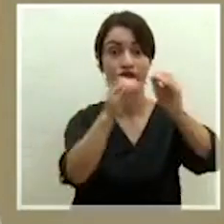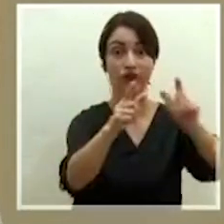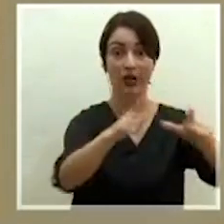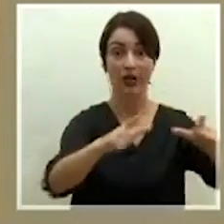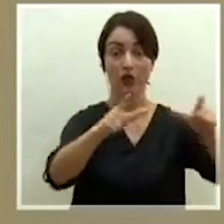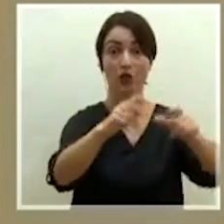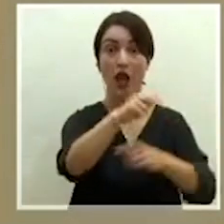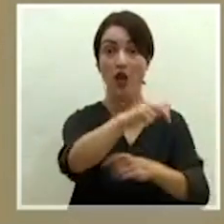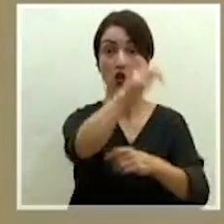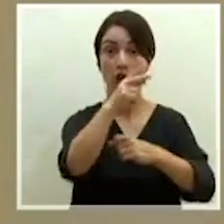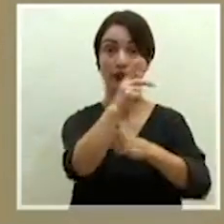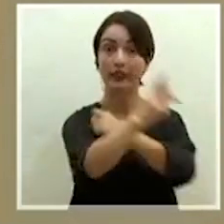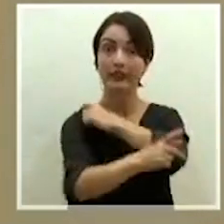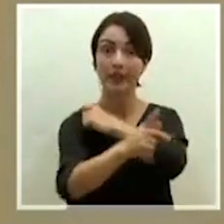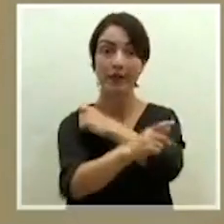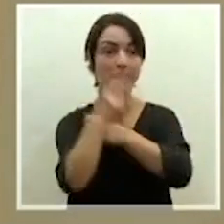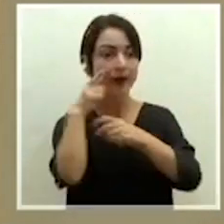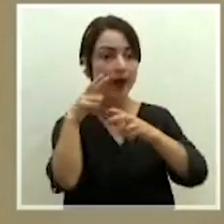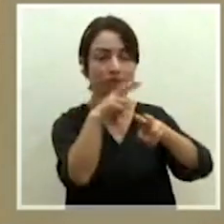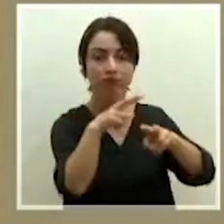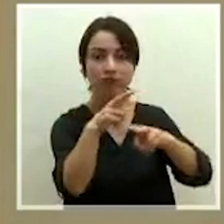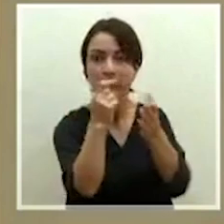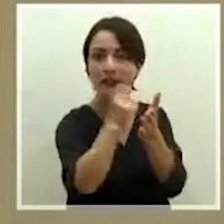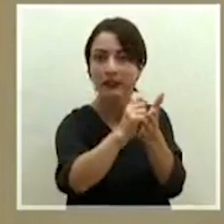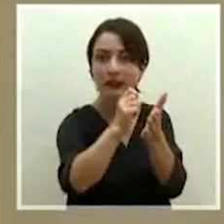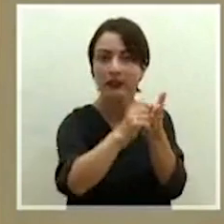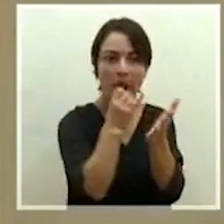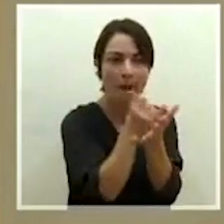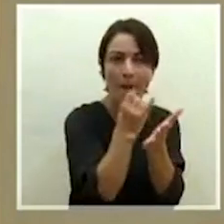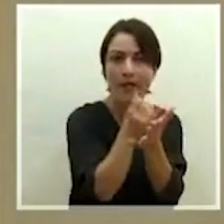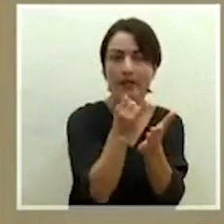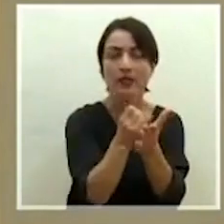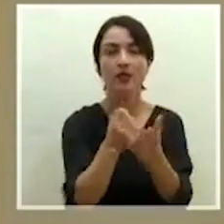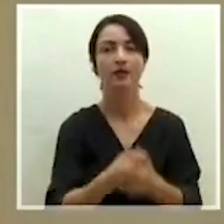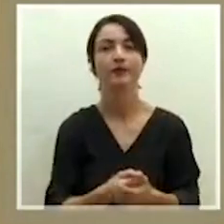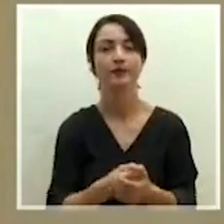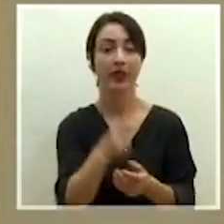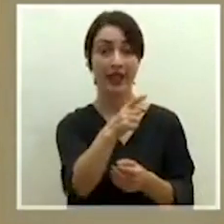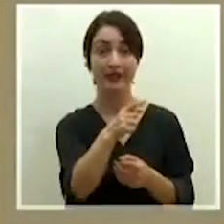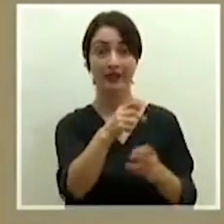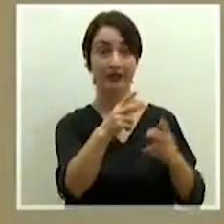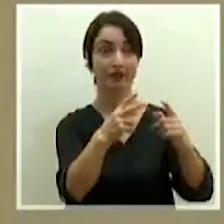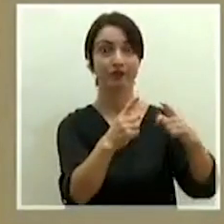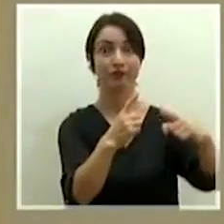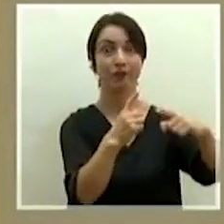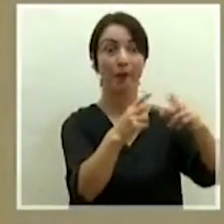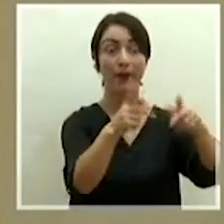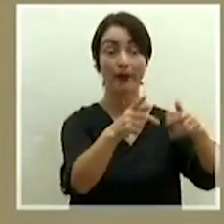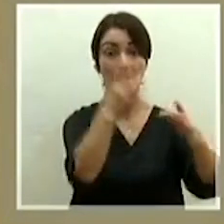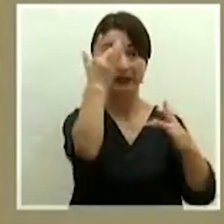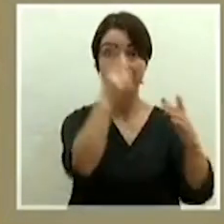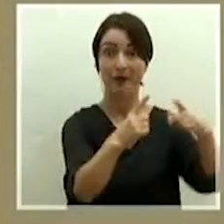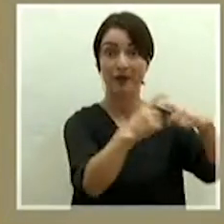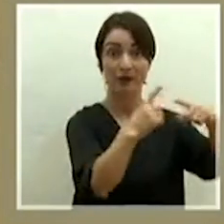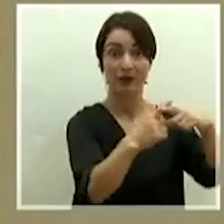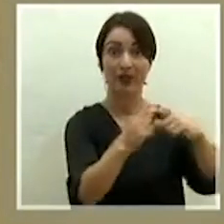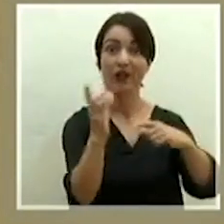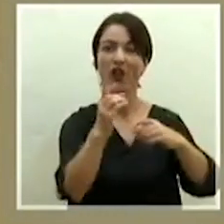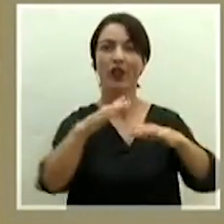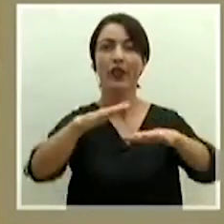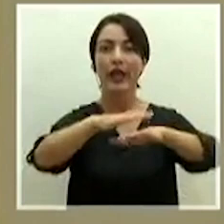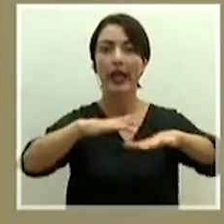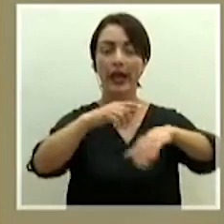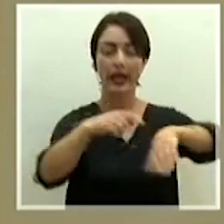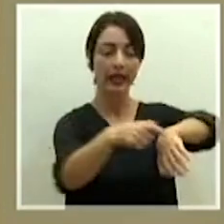para observar y tomar nota y abordar estos casos que se están dando en el norte de nuestro país.